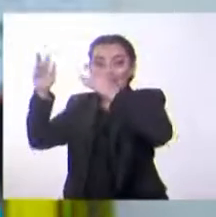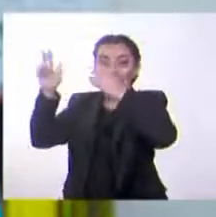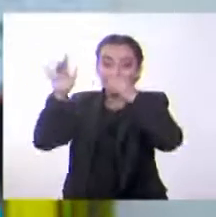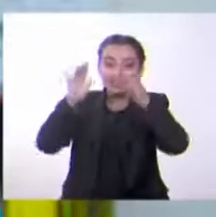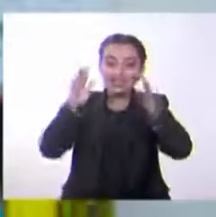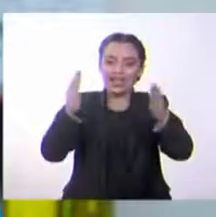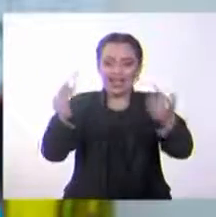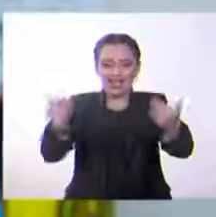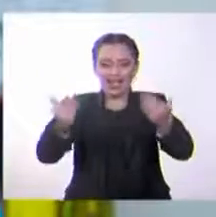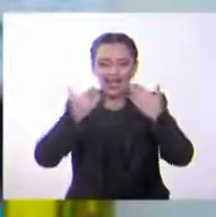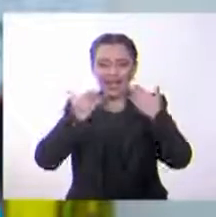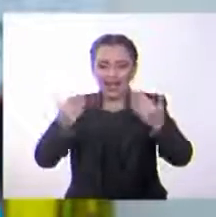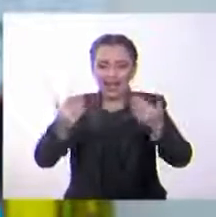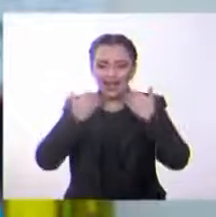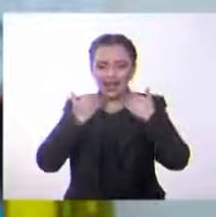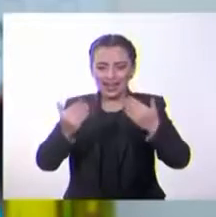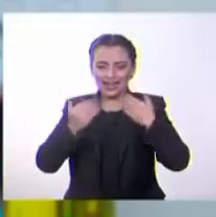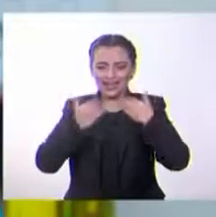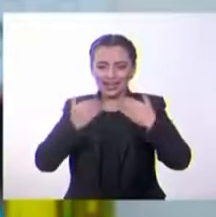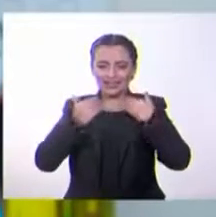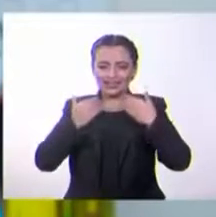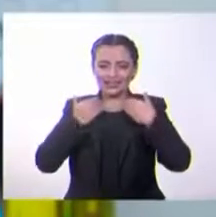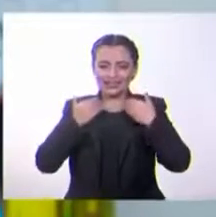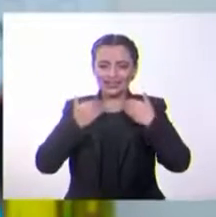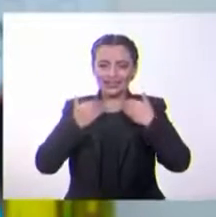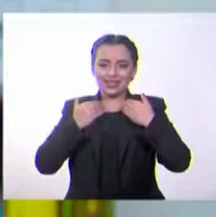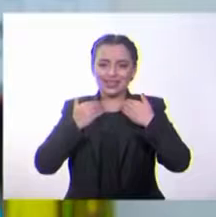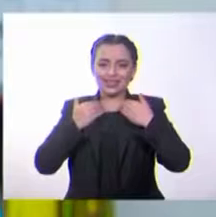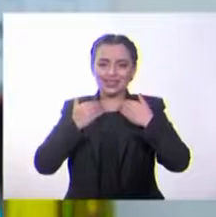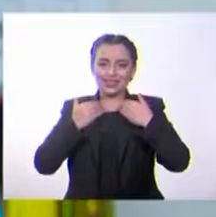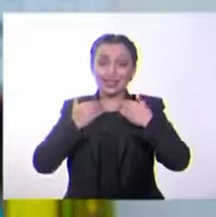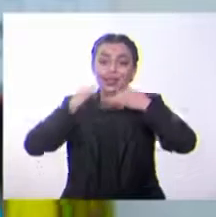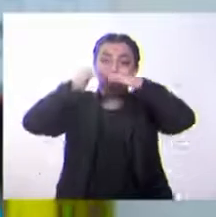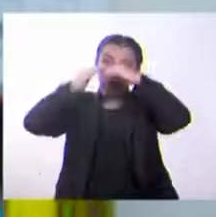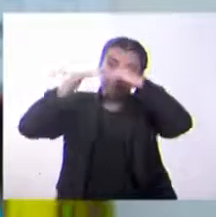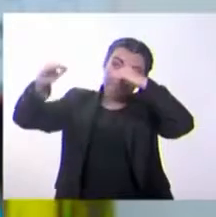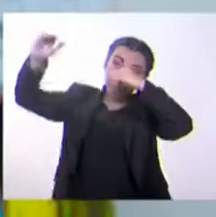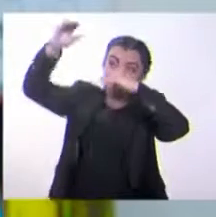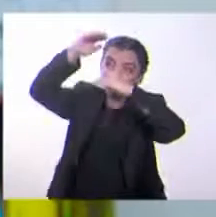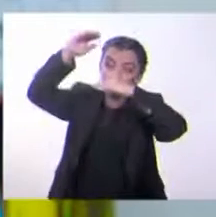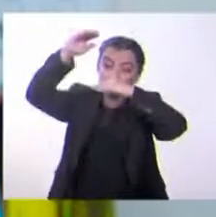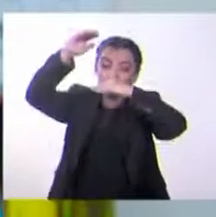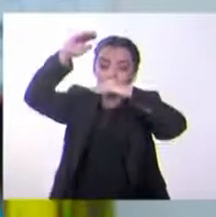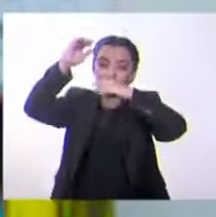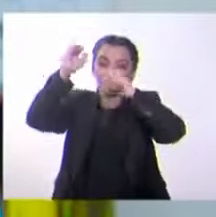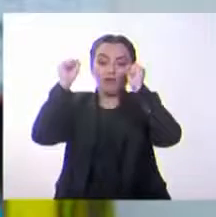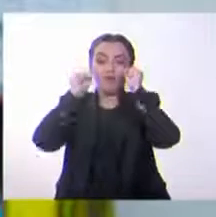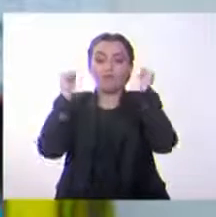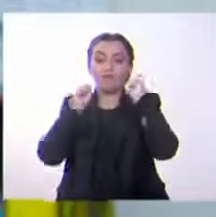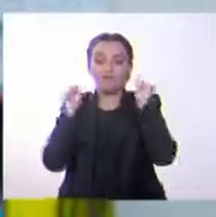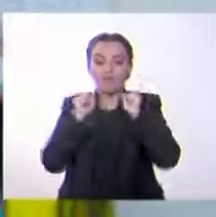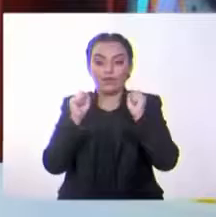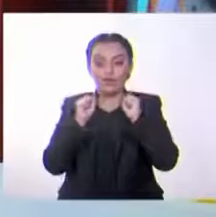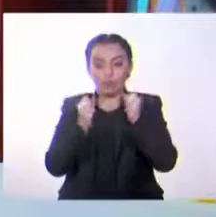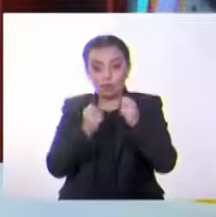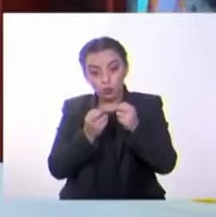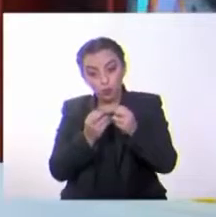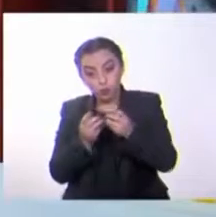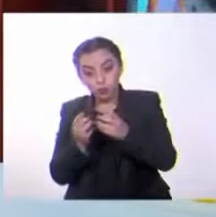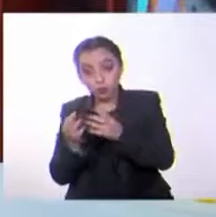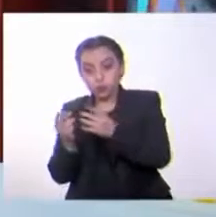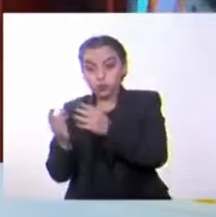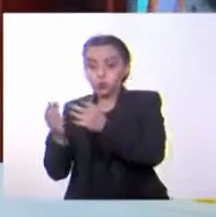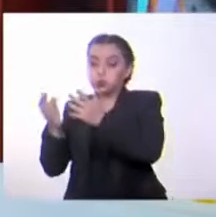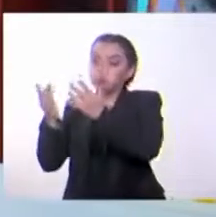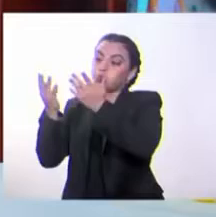caliente. La parte superficial es más fría. ¿Qué ocurre como resultado? Tal como